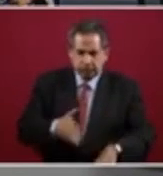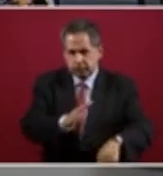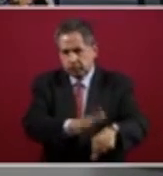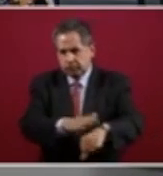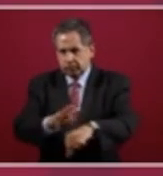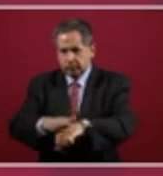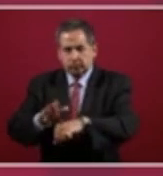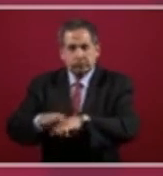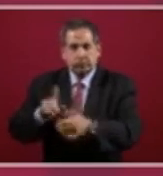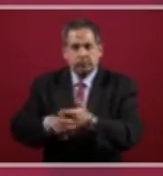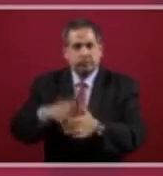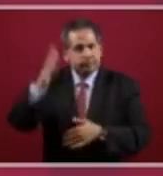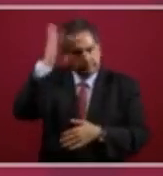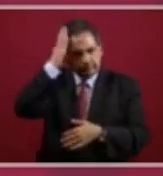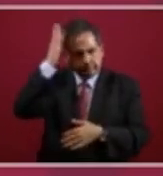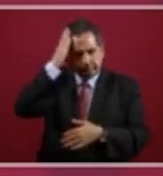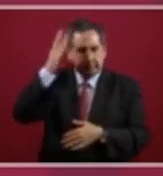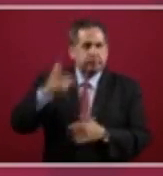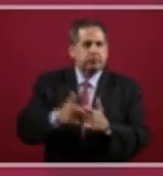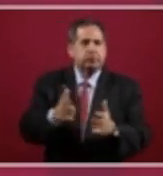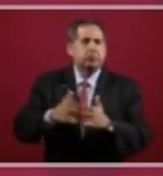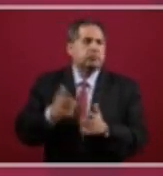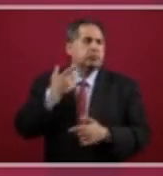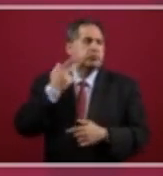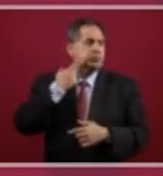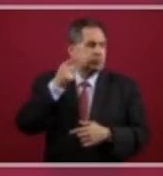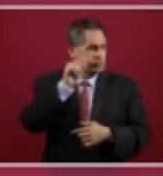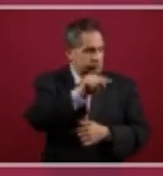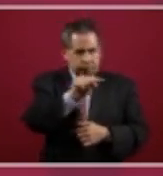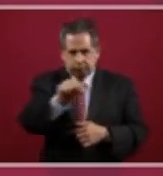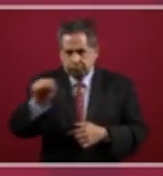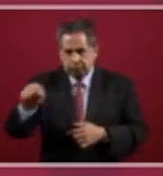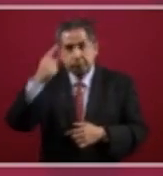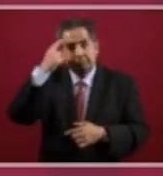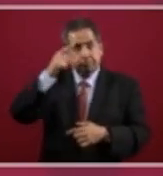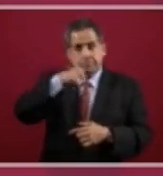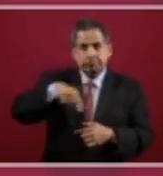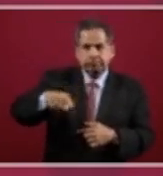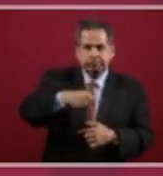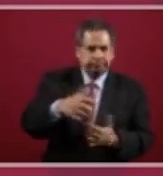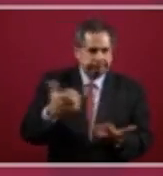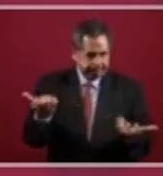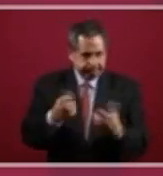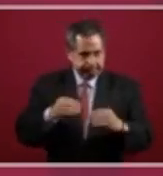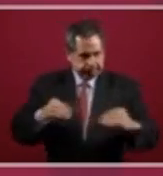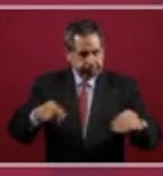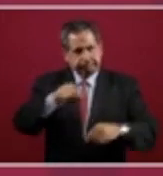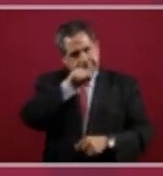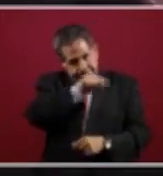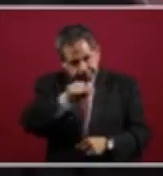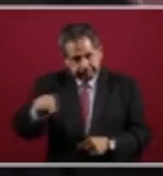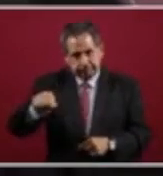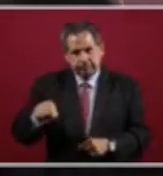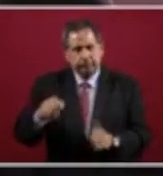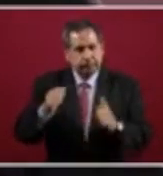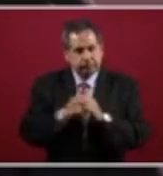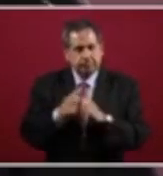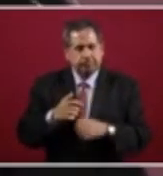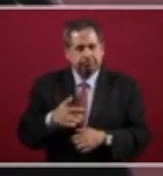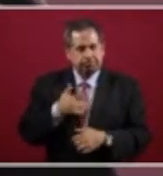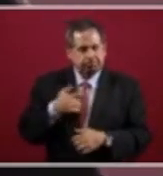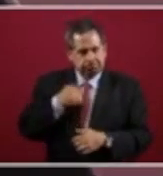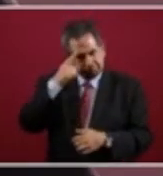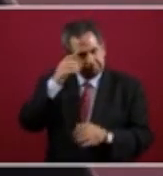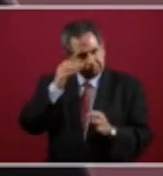los dirigentes de los partidos políticos para que actúen de manera